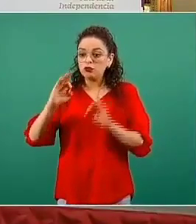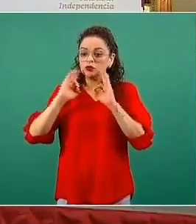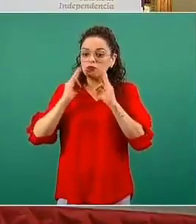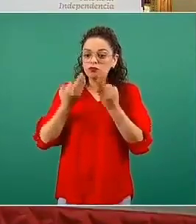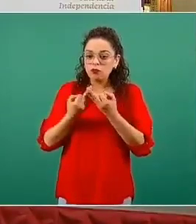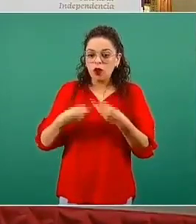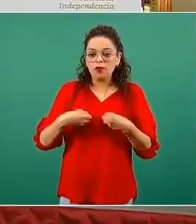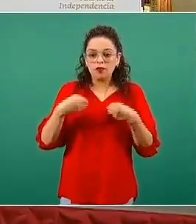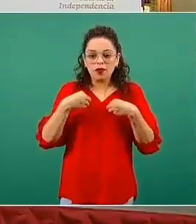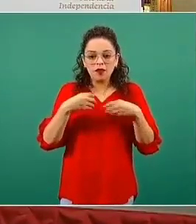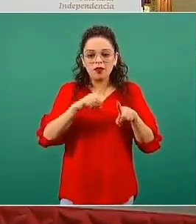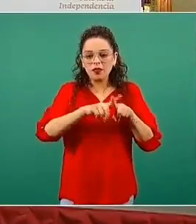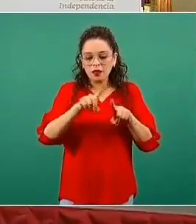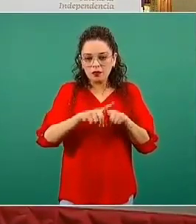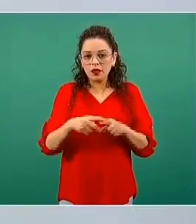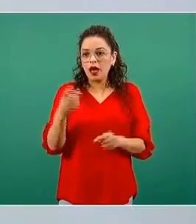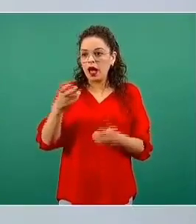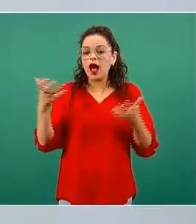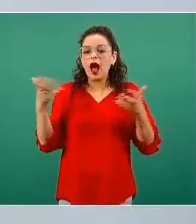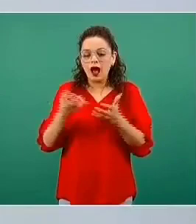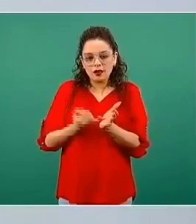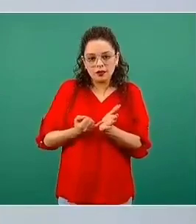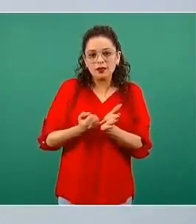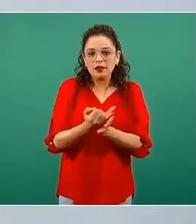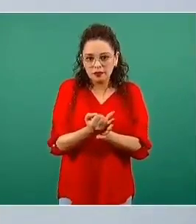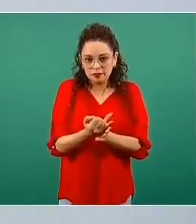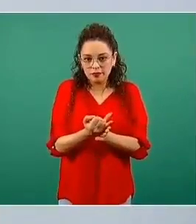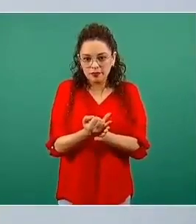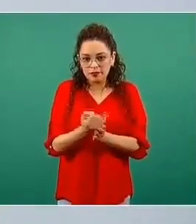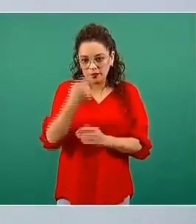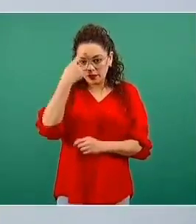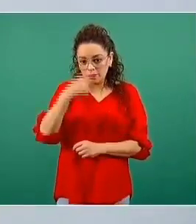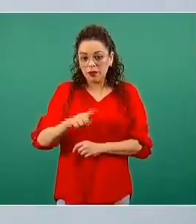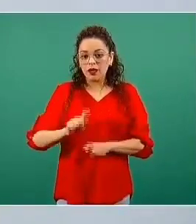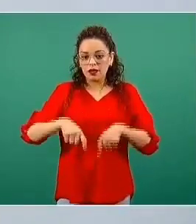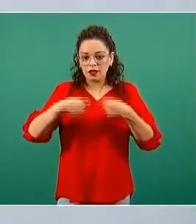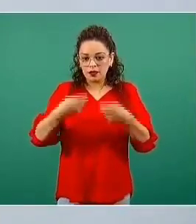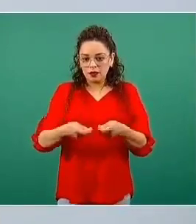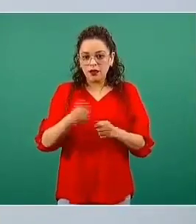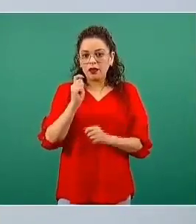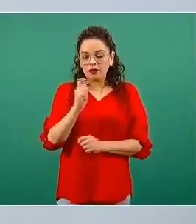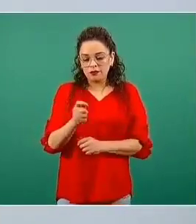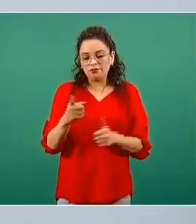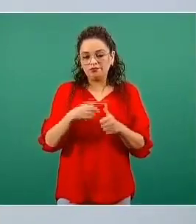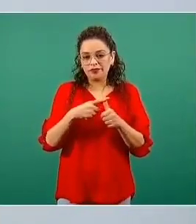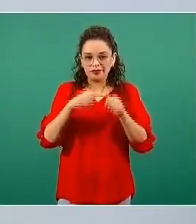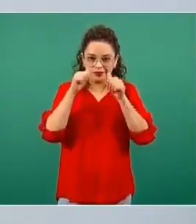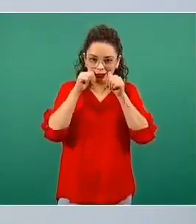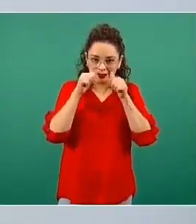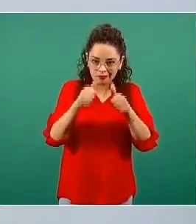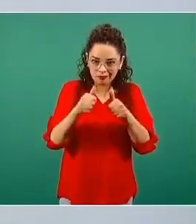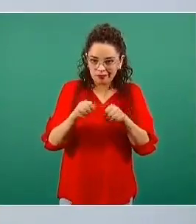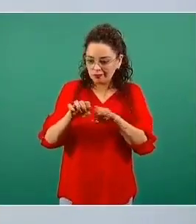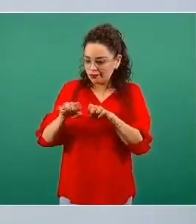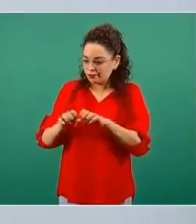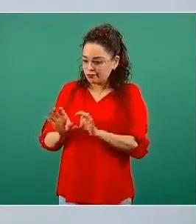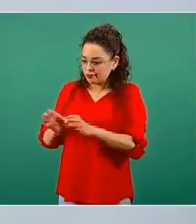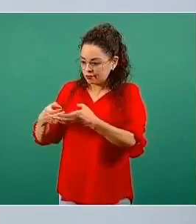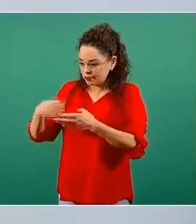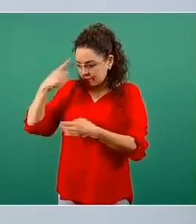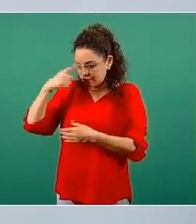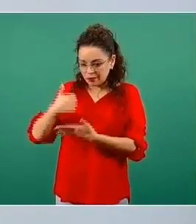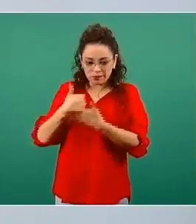formas de llevar a cabo la atención primaria y las brigadas. Pero una de las cosas que nos ha